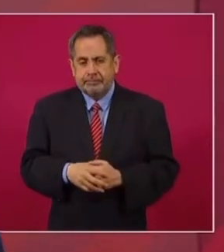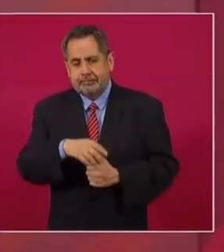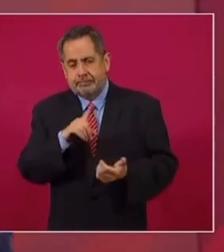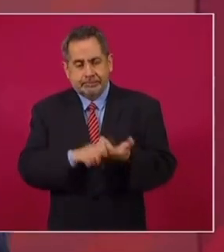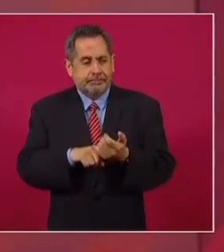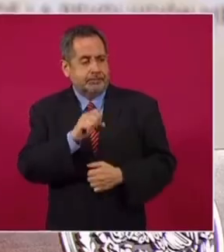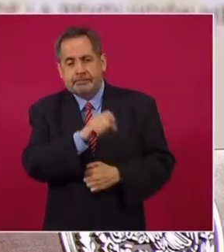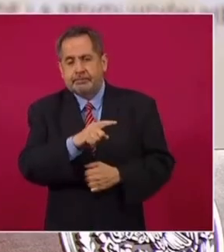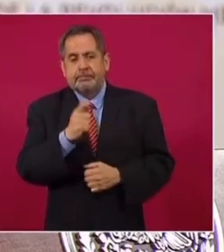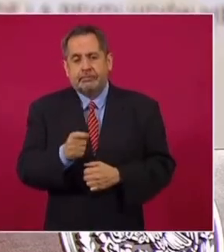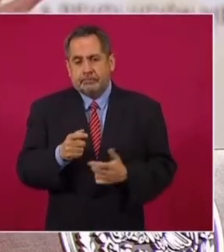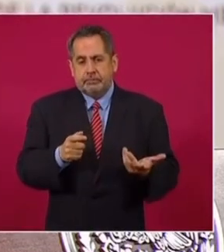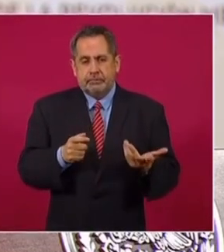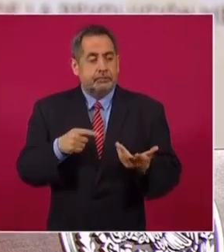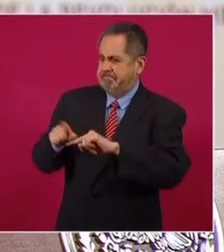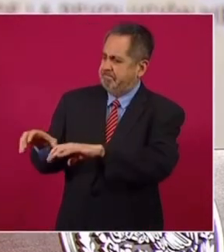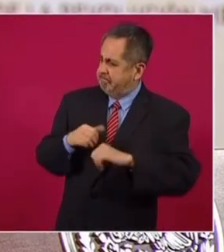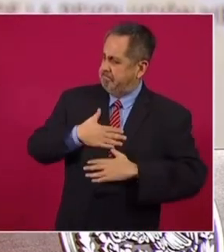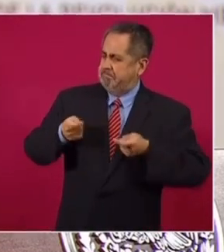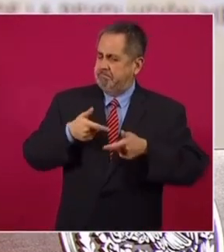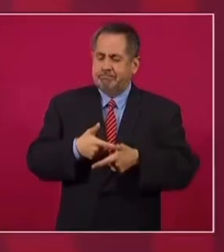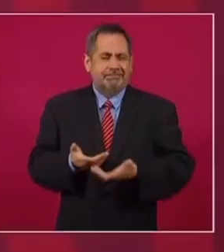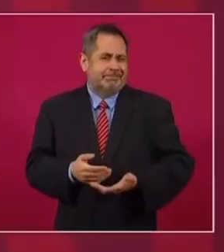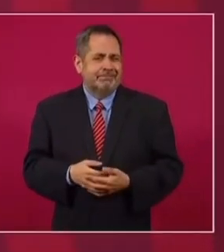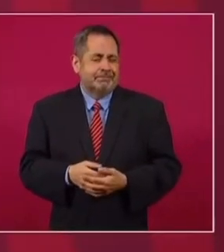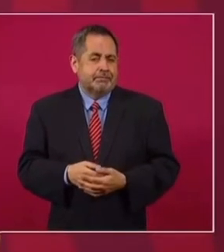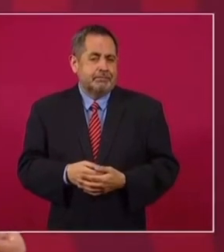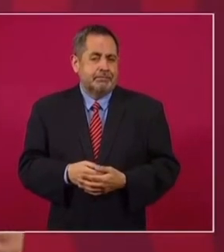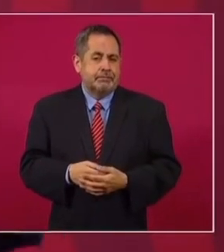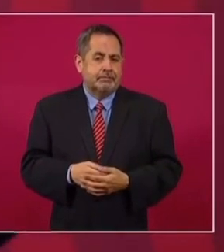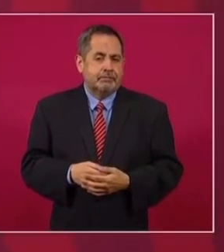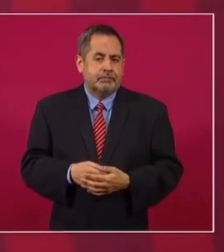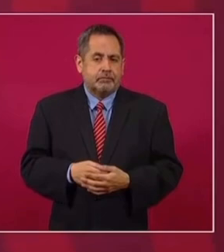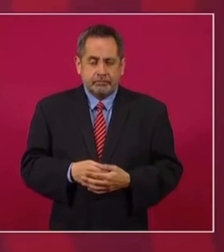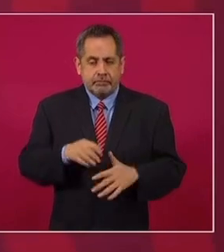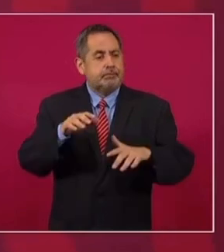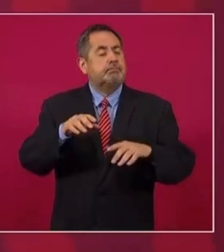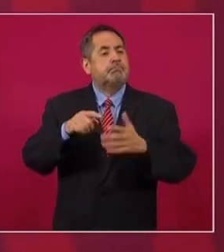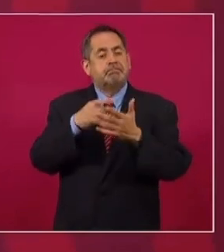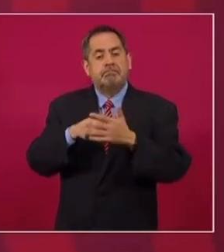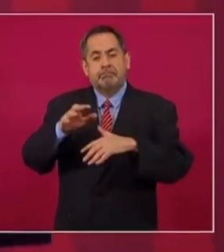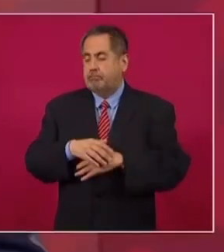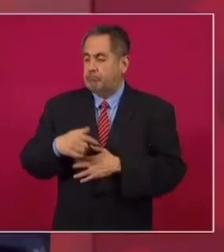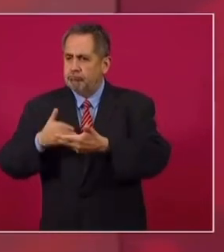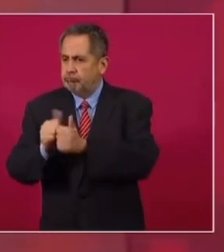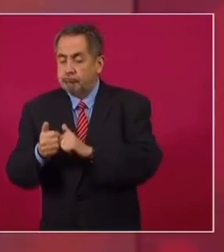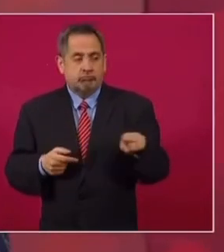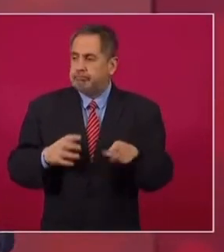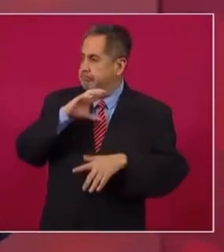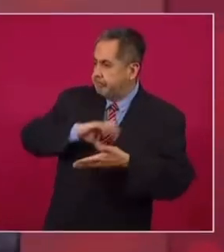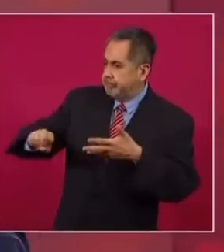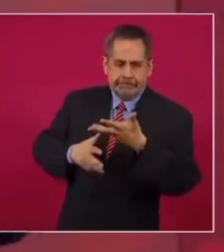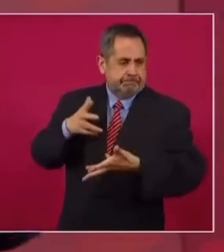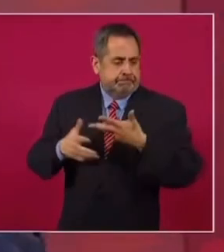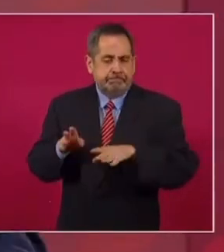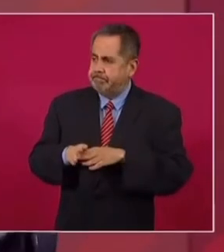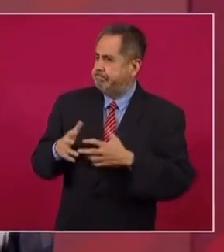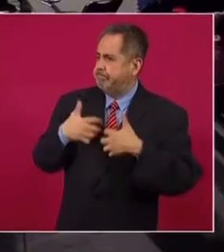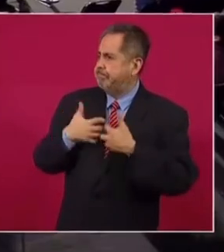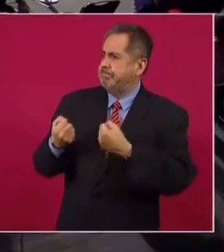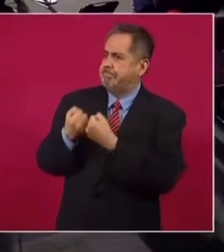es una disputa por la nación. A veces se gana el gobierno, pero no el poder. Y aquí sí, es una